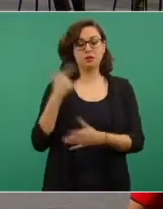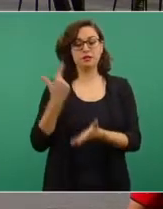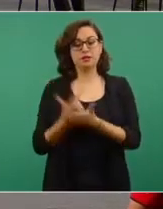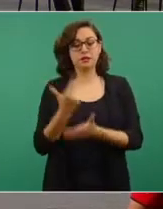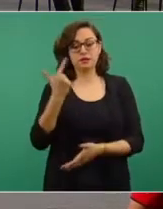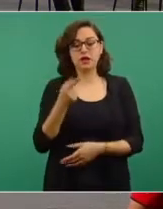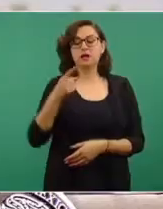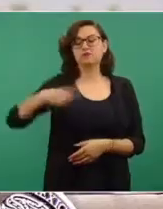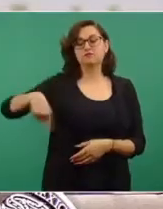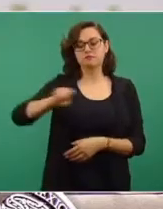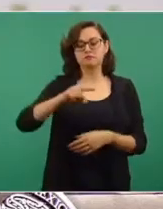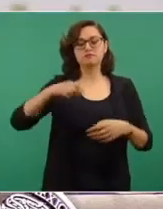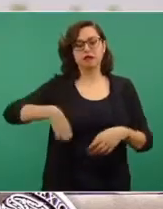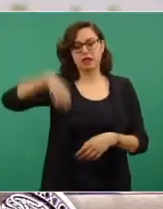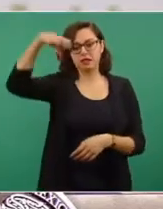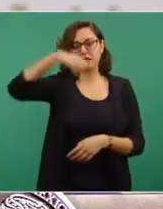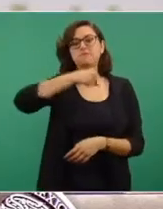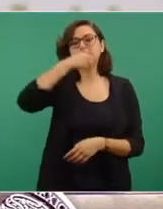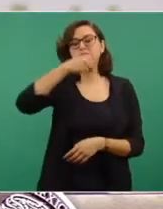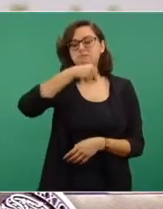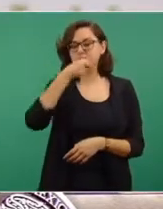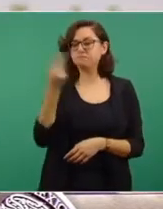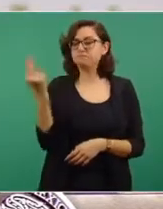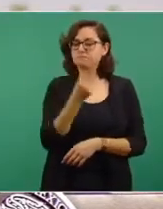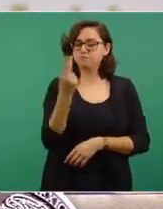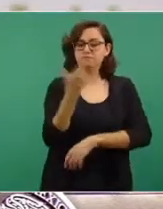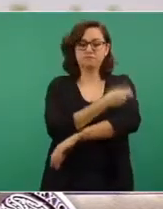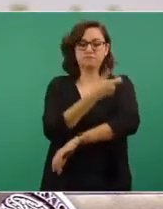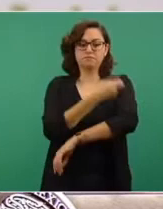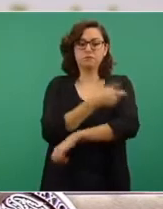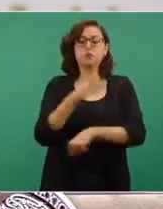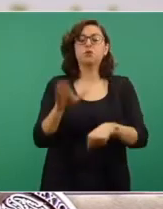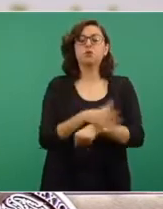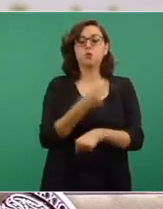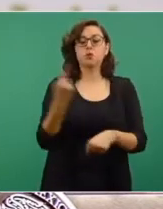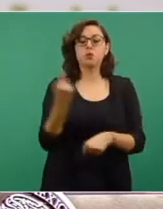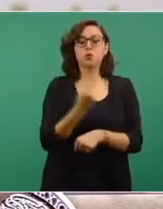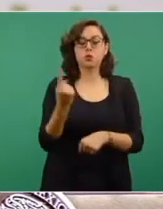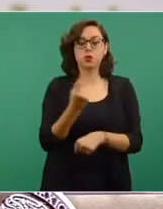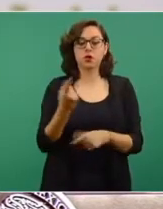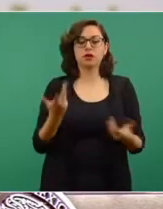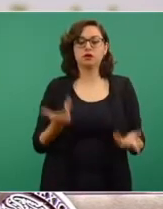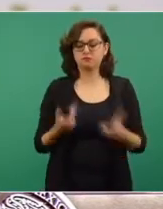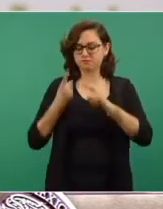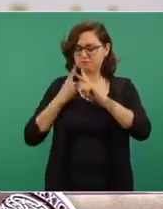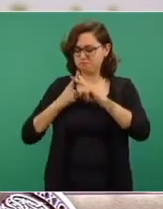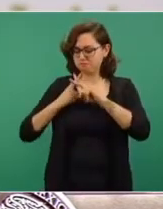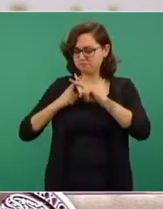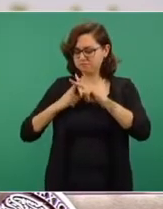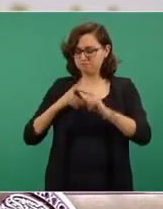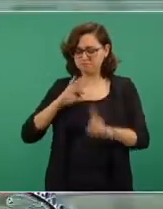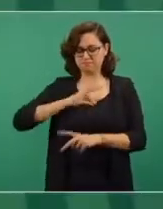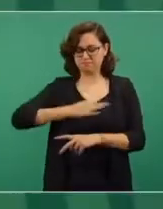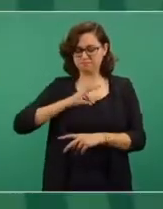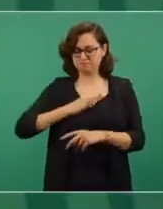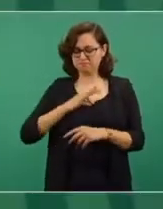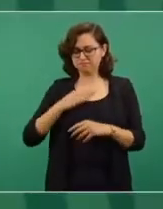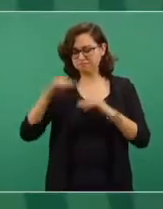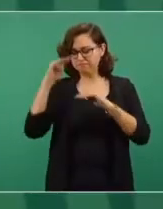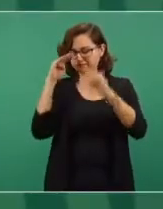mayores, porque de acuerdo con las estimaciones, las modelaciones epidemiológico-matemáticas de nuestro grupo técnico